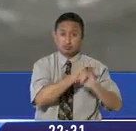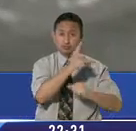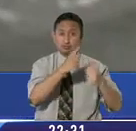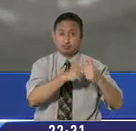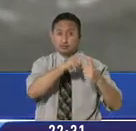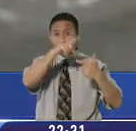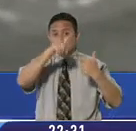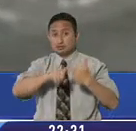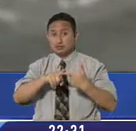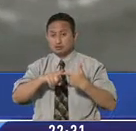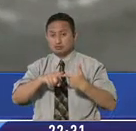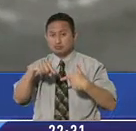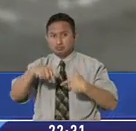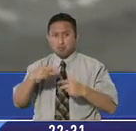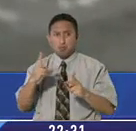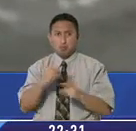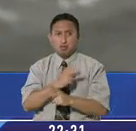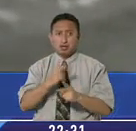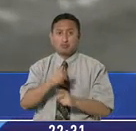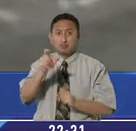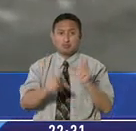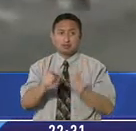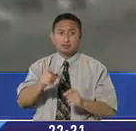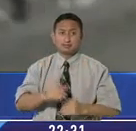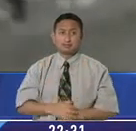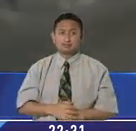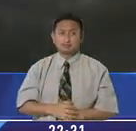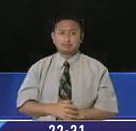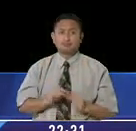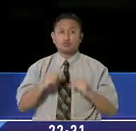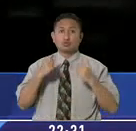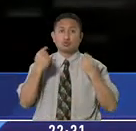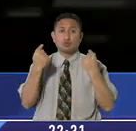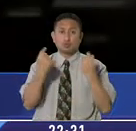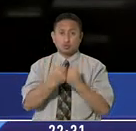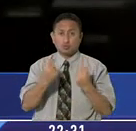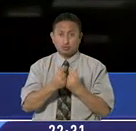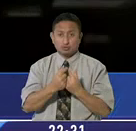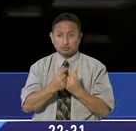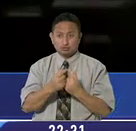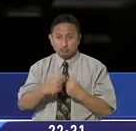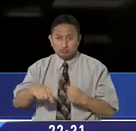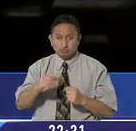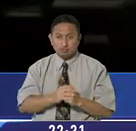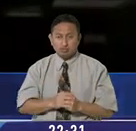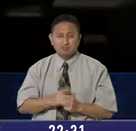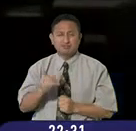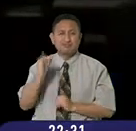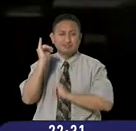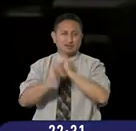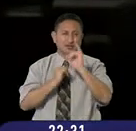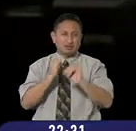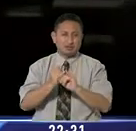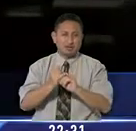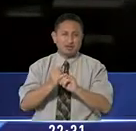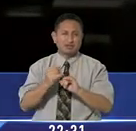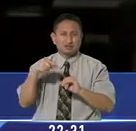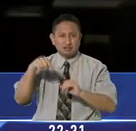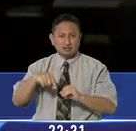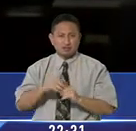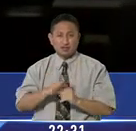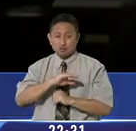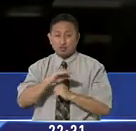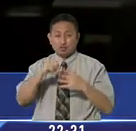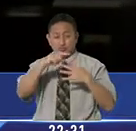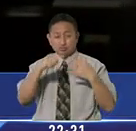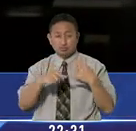la agobiante inseguridad ciudadana. Mafias, protomafias, carteles, megabandas, todas